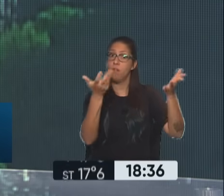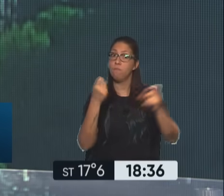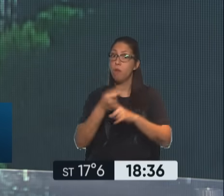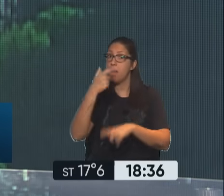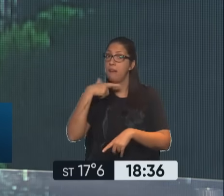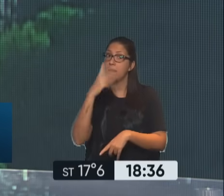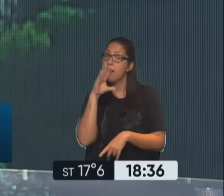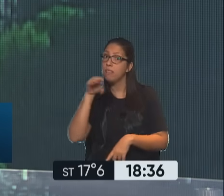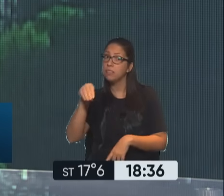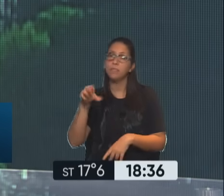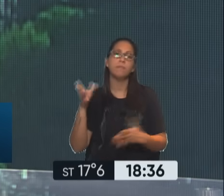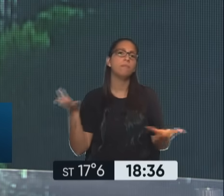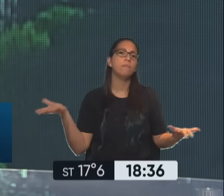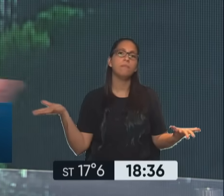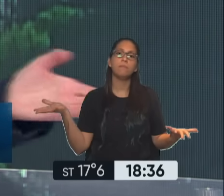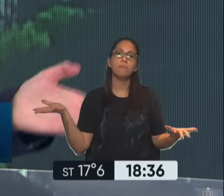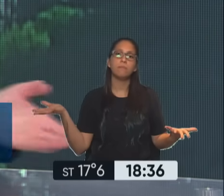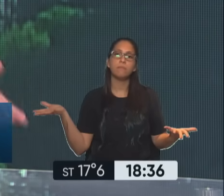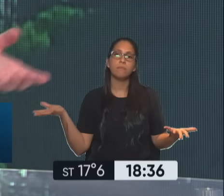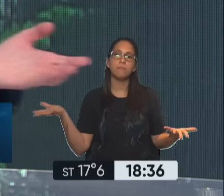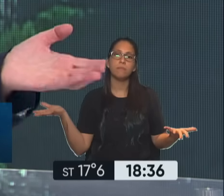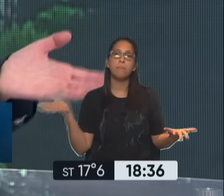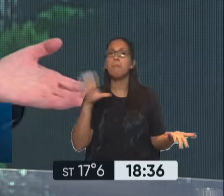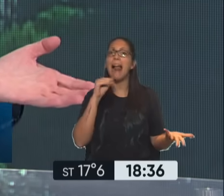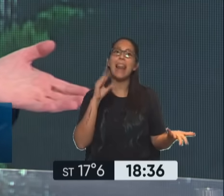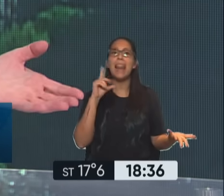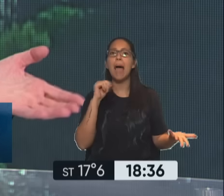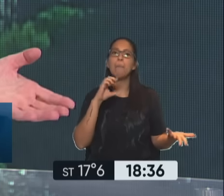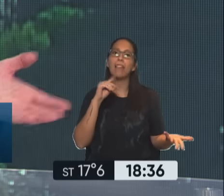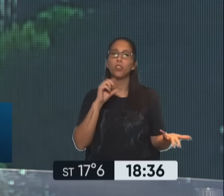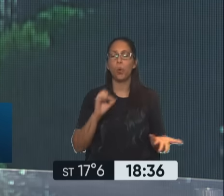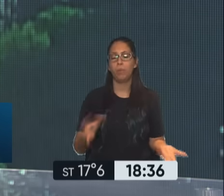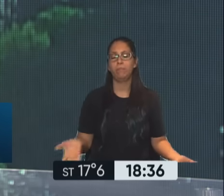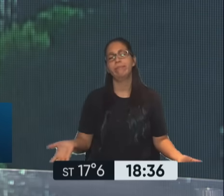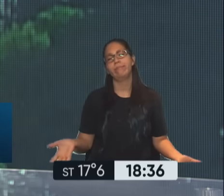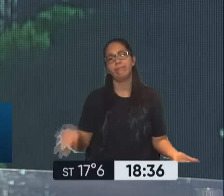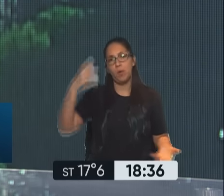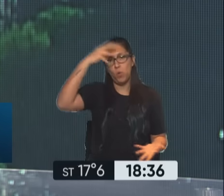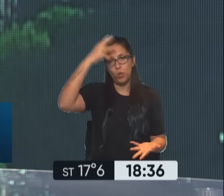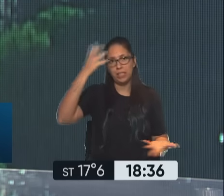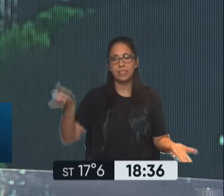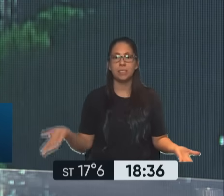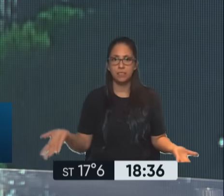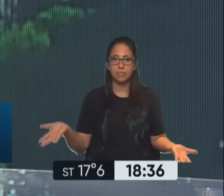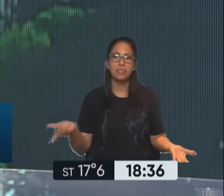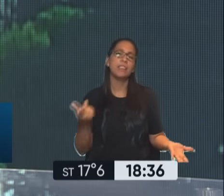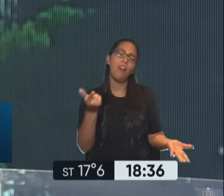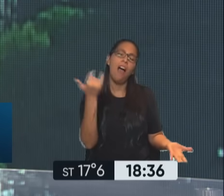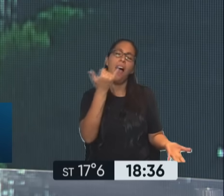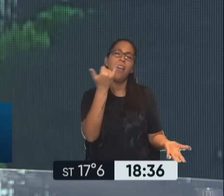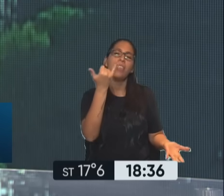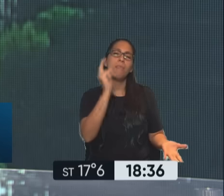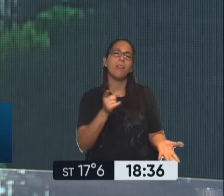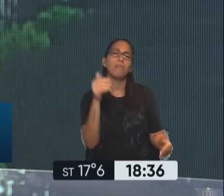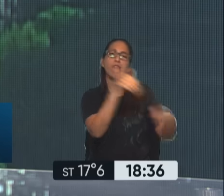voto popular. Es cierto que hay un fenómeno indiscutible que es, tiene un Portar apellido, apellido. que en la